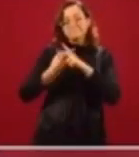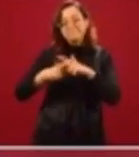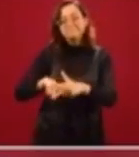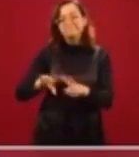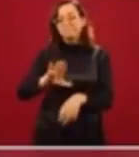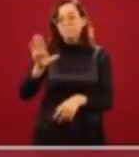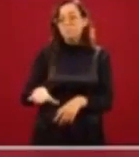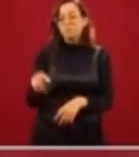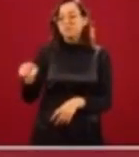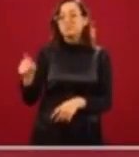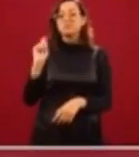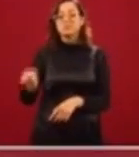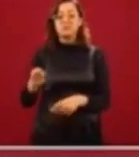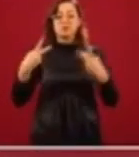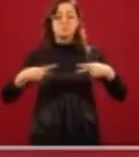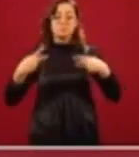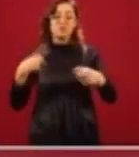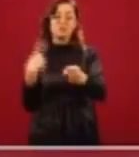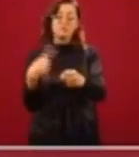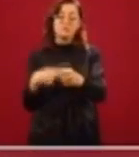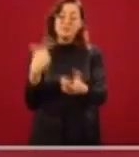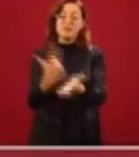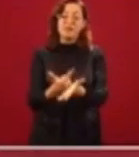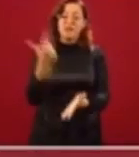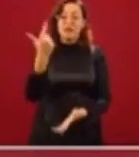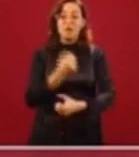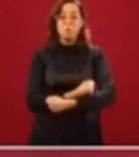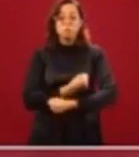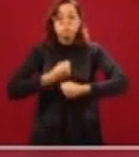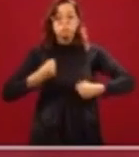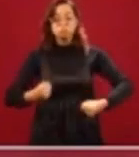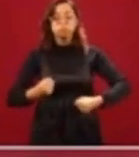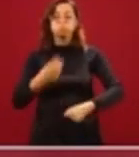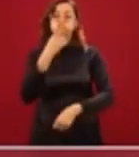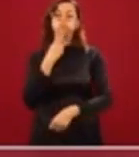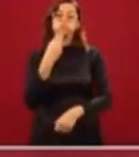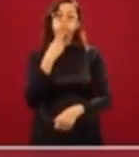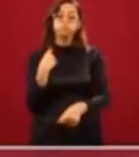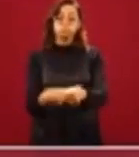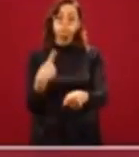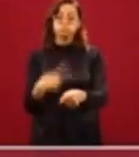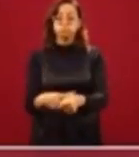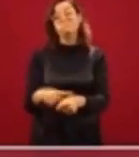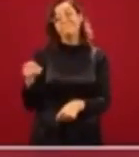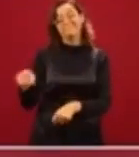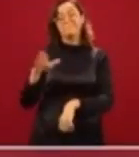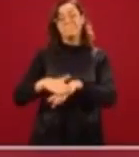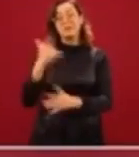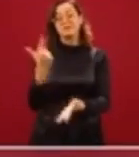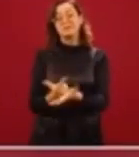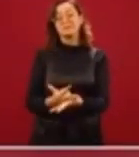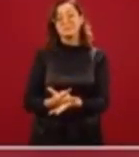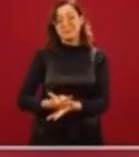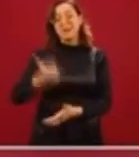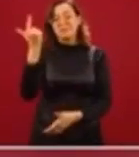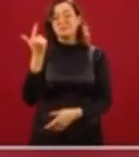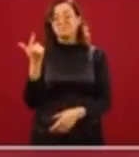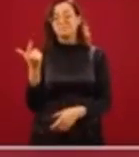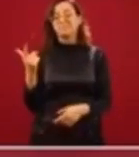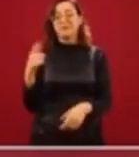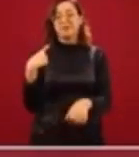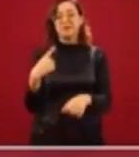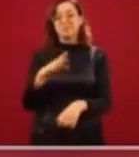las personas que tienen enfermedades crónicas, en este caso obesidad y diabetes, tienen un riesgo aumentado de tener la forma complicada de la